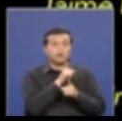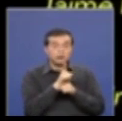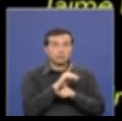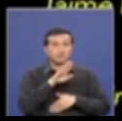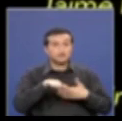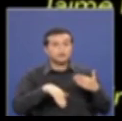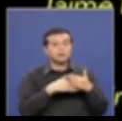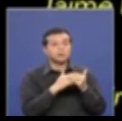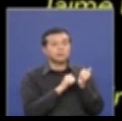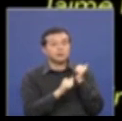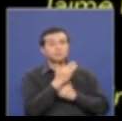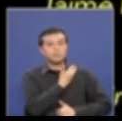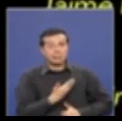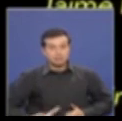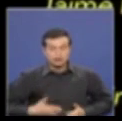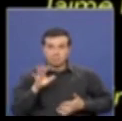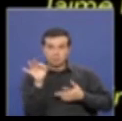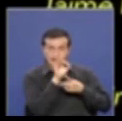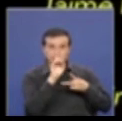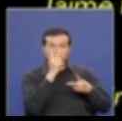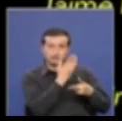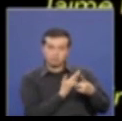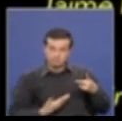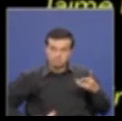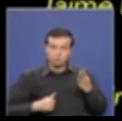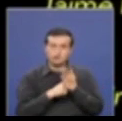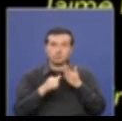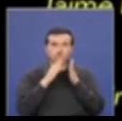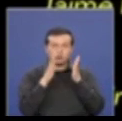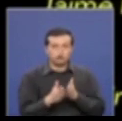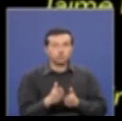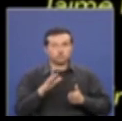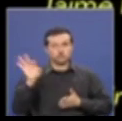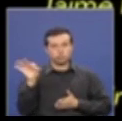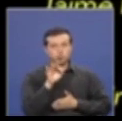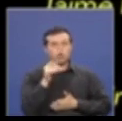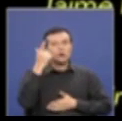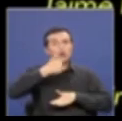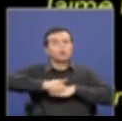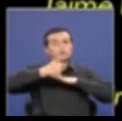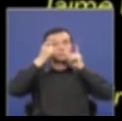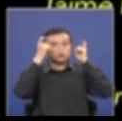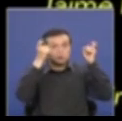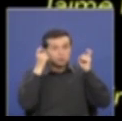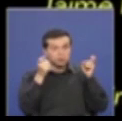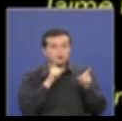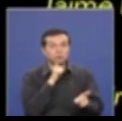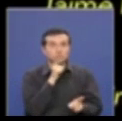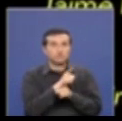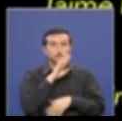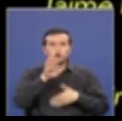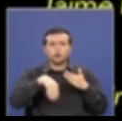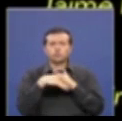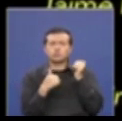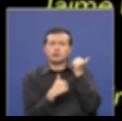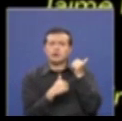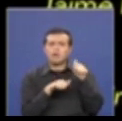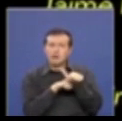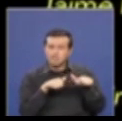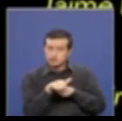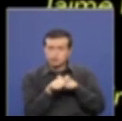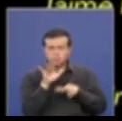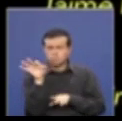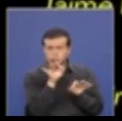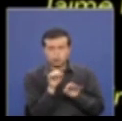Hermano, hay que hacer al presidente, vicepresidente, ministro de Estado, autoridades de control y poner asesores. Hay que darle